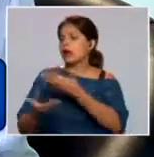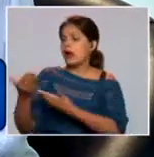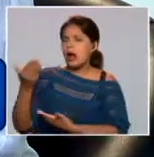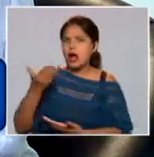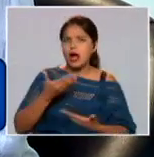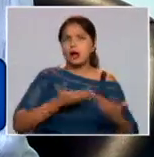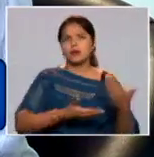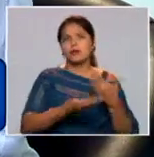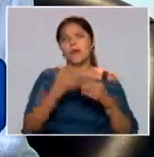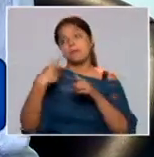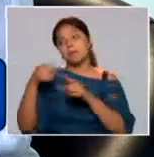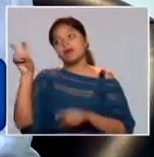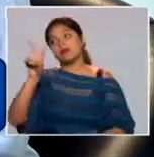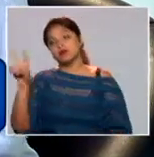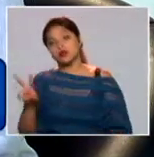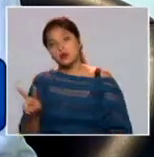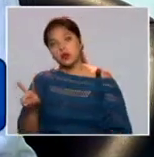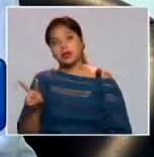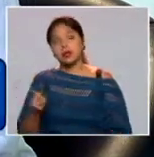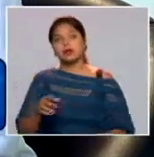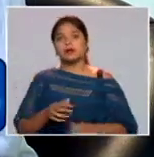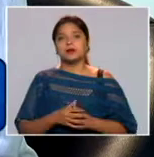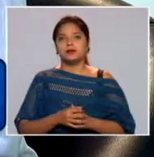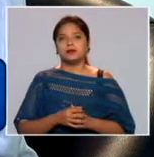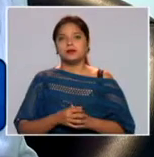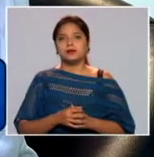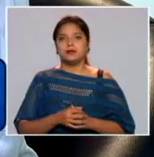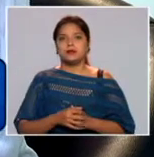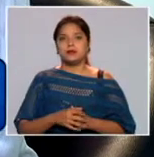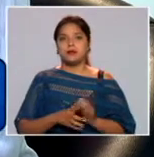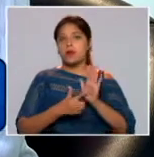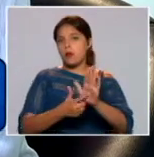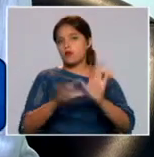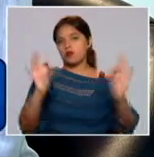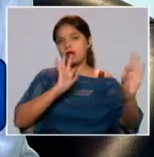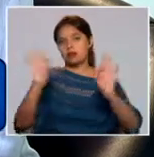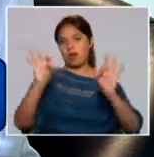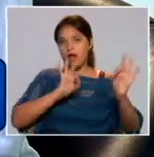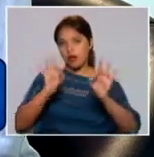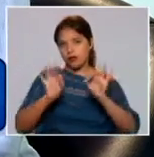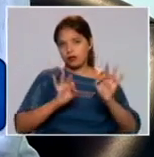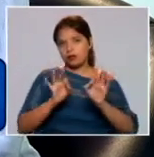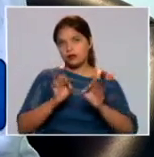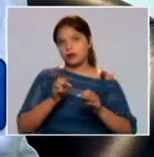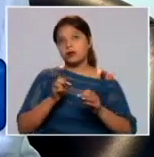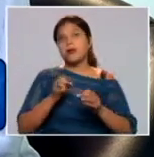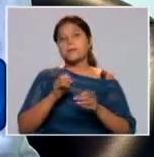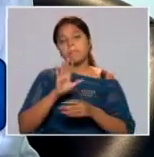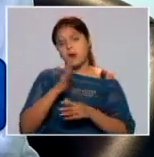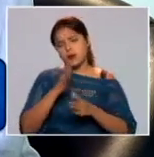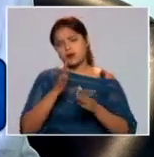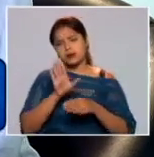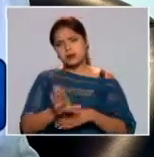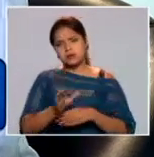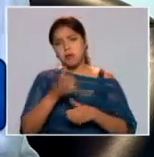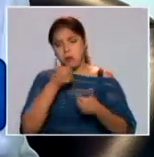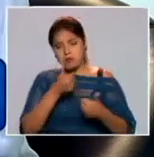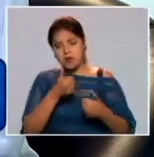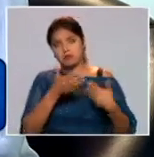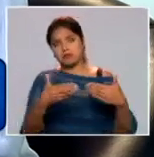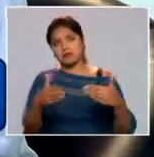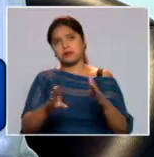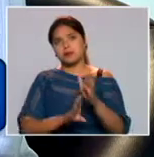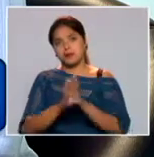con grupos de aquí para hacer las presentaciones de de nuestros de nuestras obras que eso también hace parte de la circulación que es